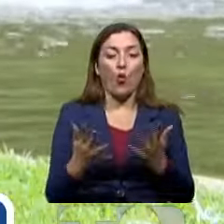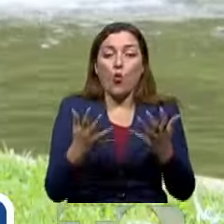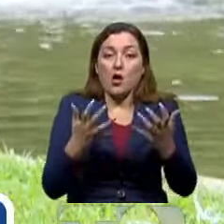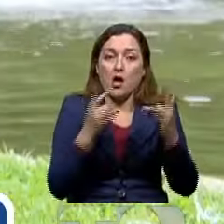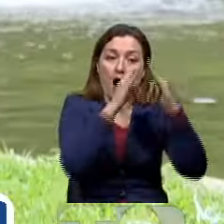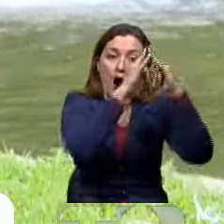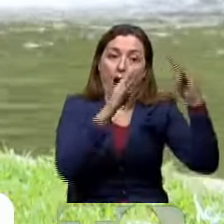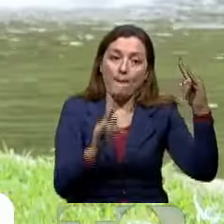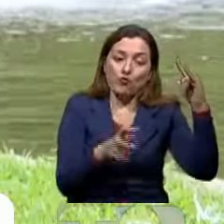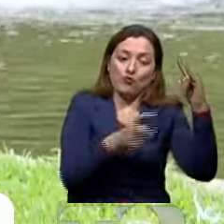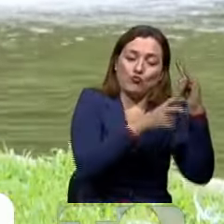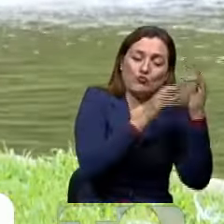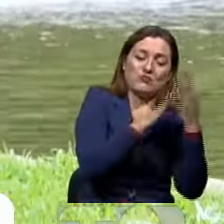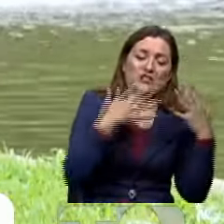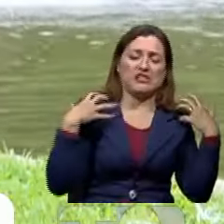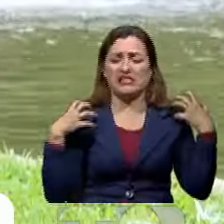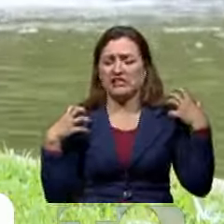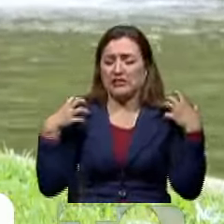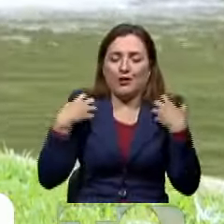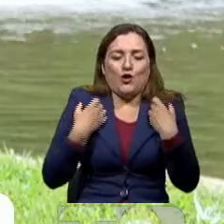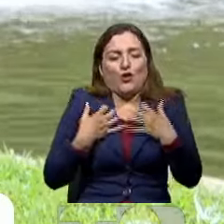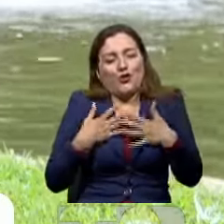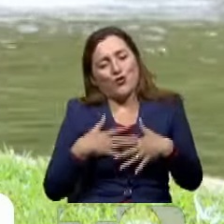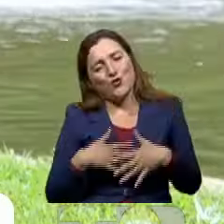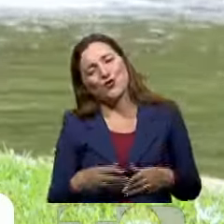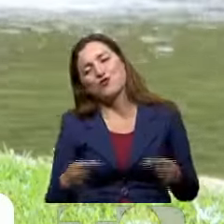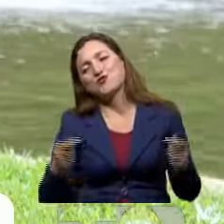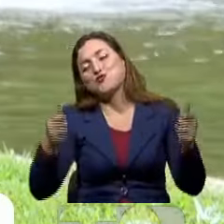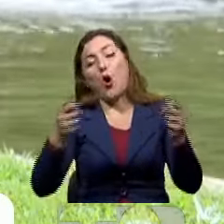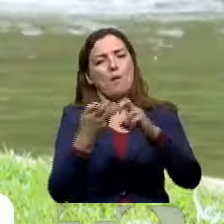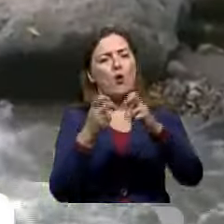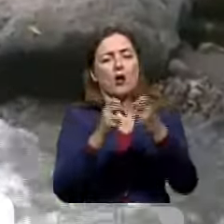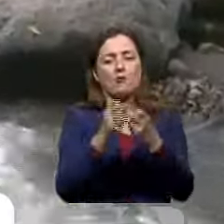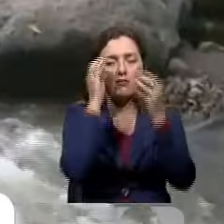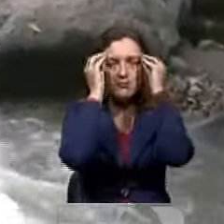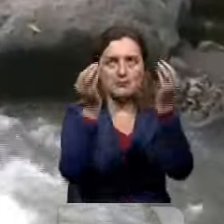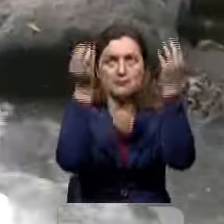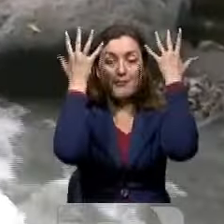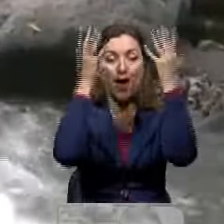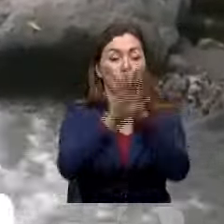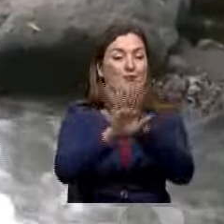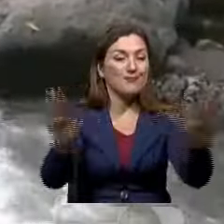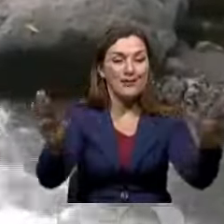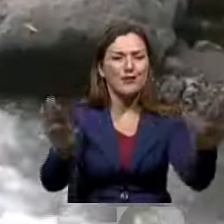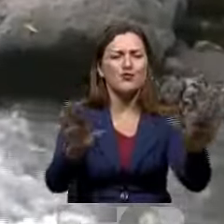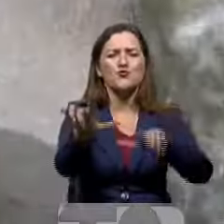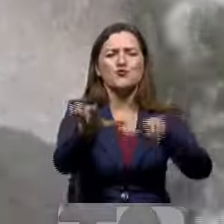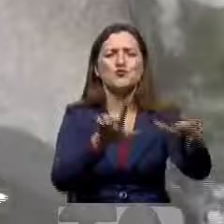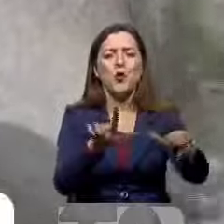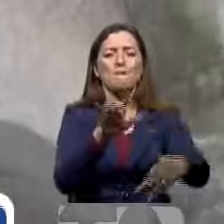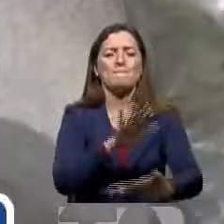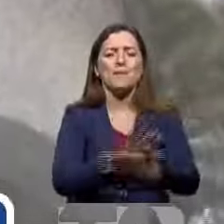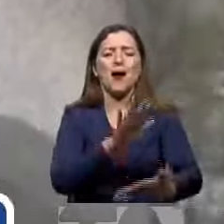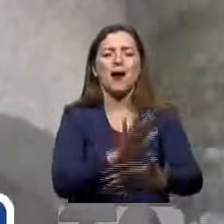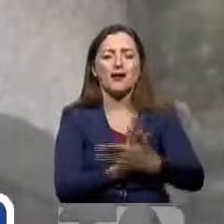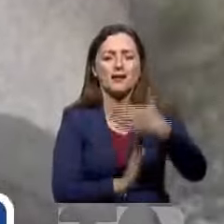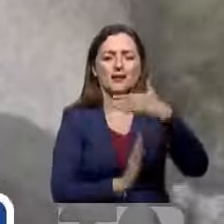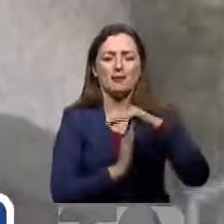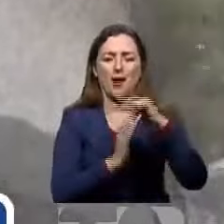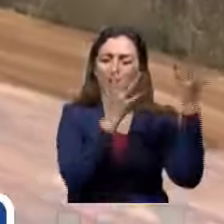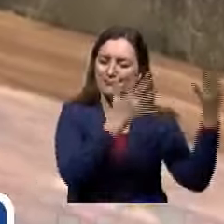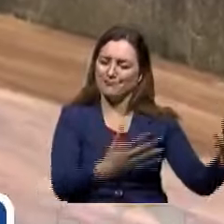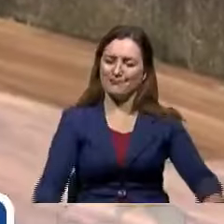acampar, si quiere desestresarse, olvidarse un poquito de los problemas, venga a este lugar muy apacible donde le recibiremos con los